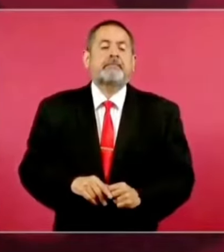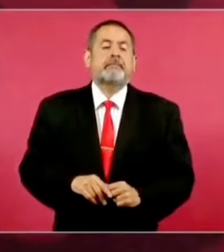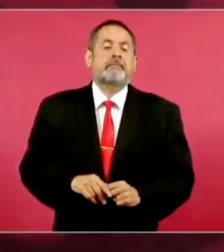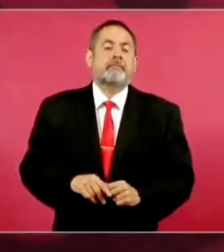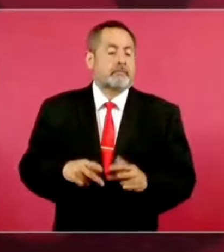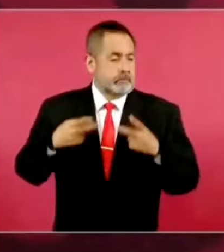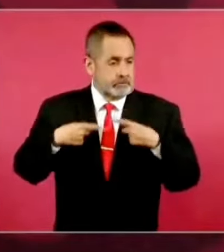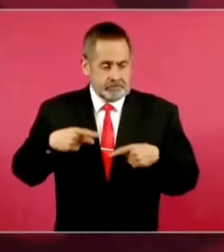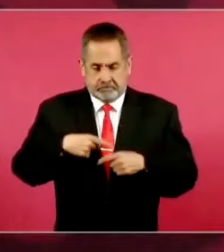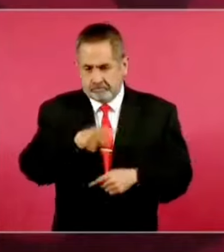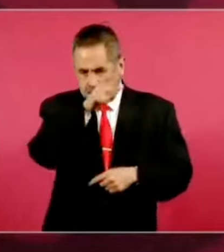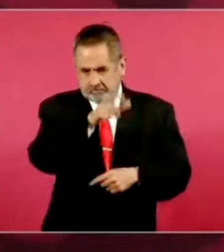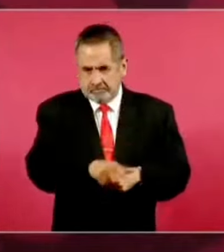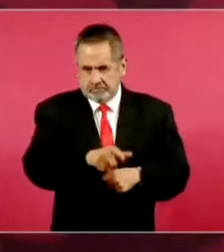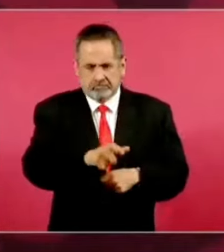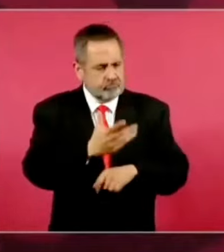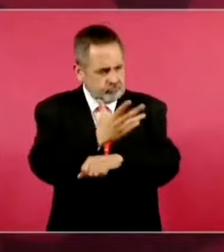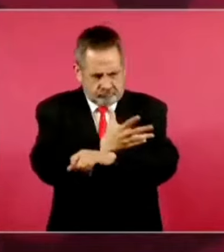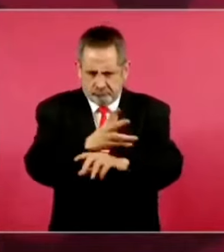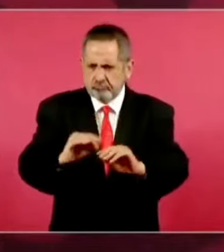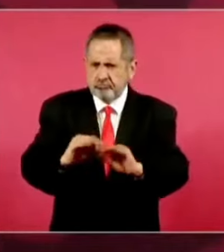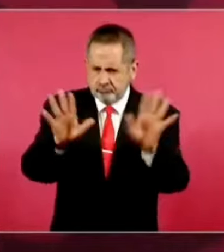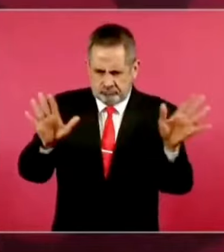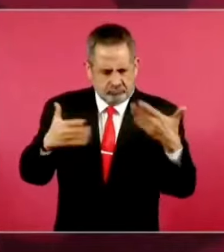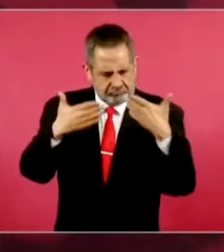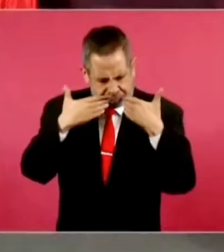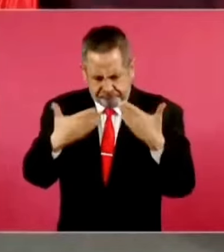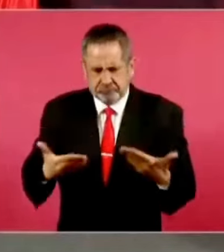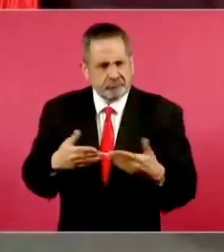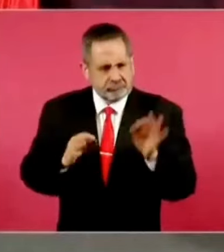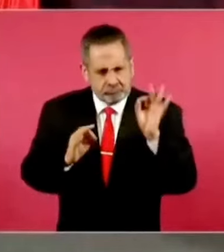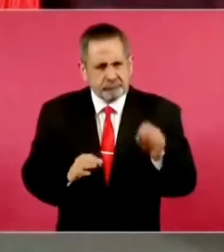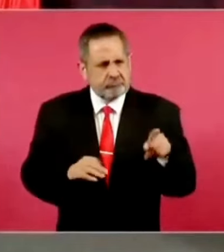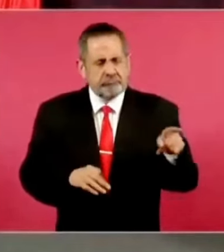es un agente transparente,